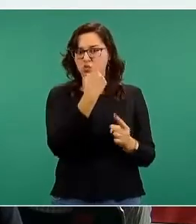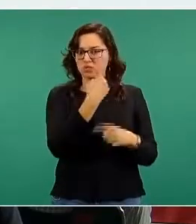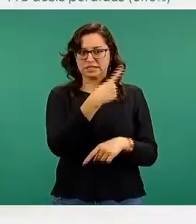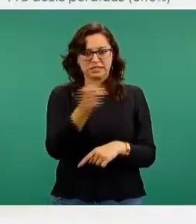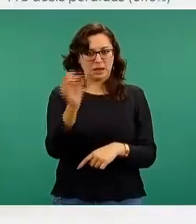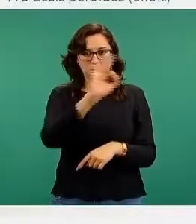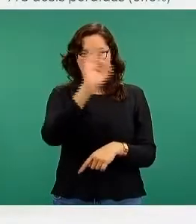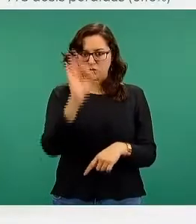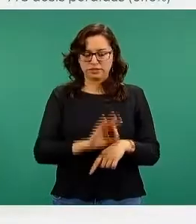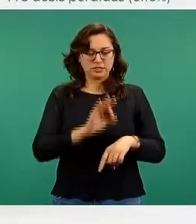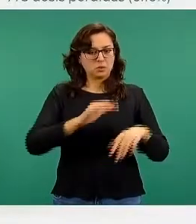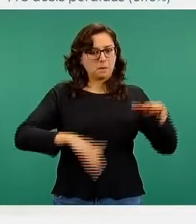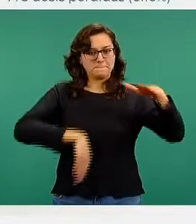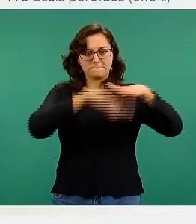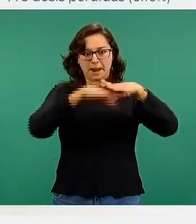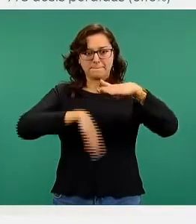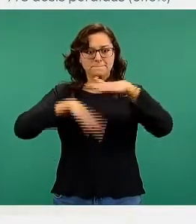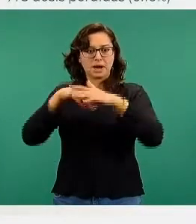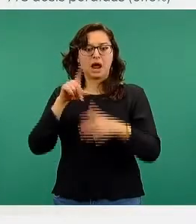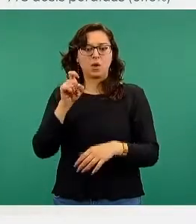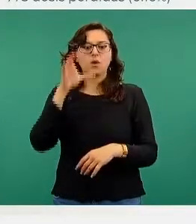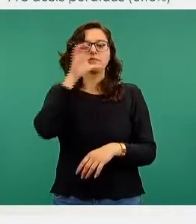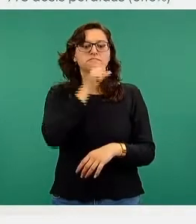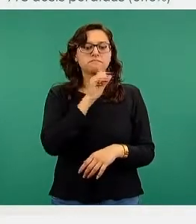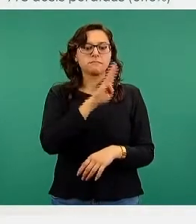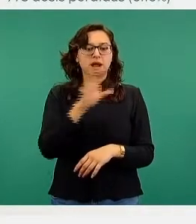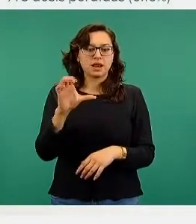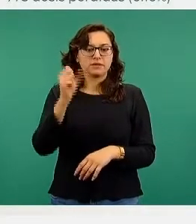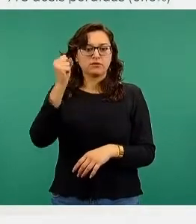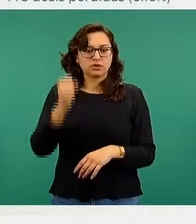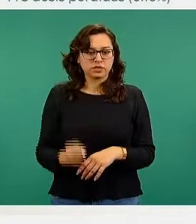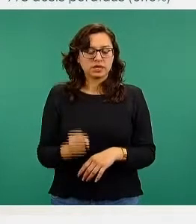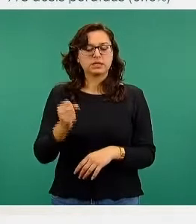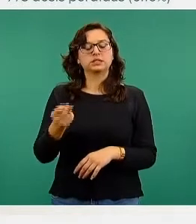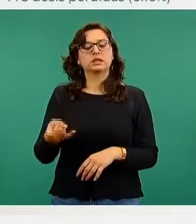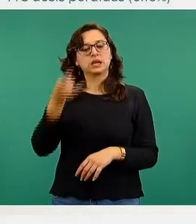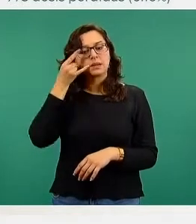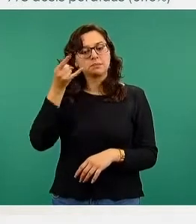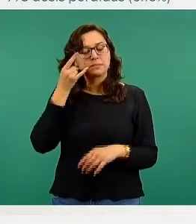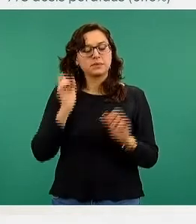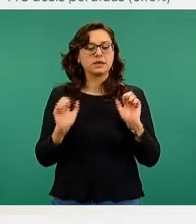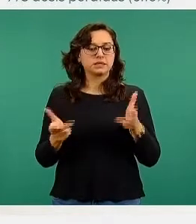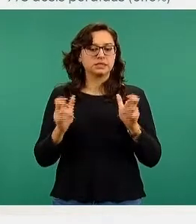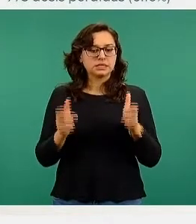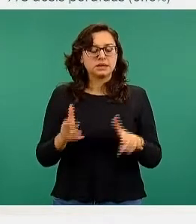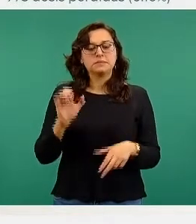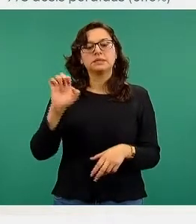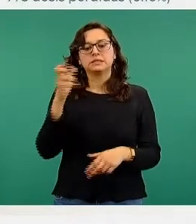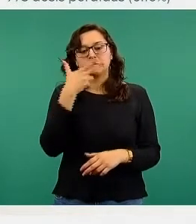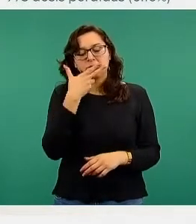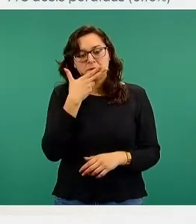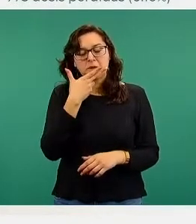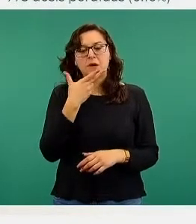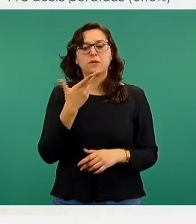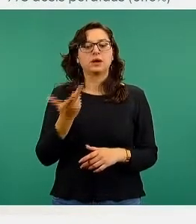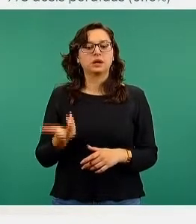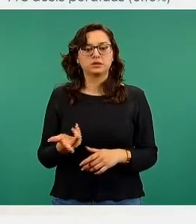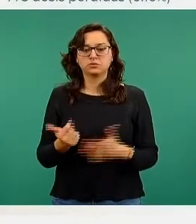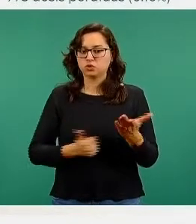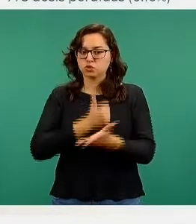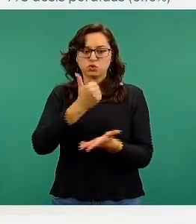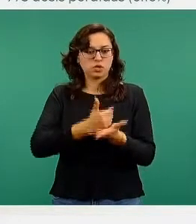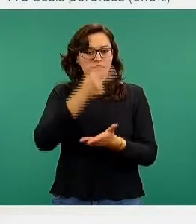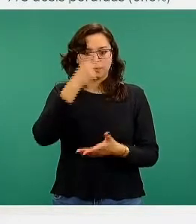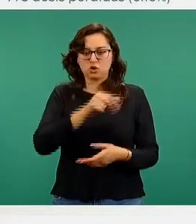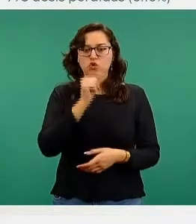100%. Algunos ejemplos: Aguascalientes, Baja California Sur, Campeche, Chiapas, Chihuahua, todavía no Ciudad de